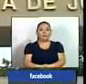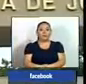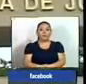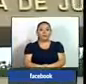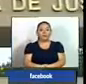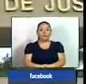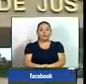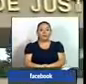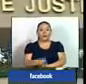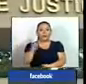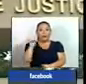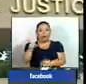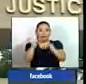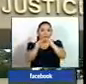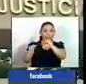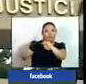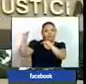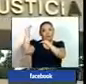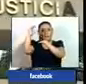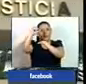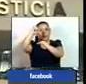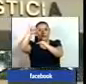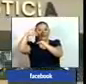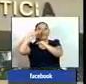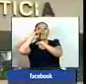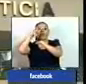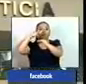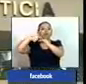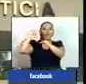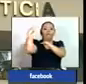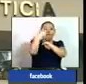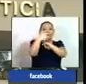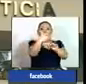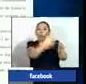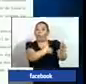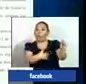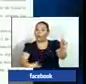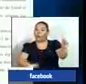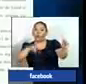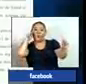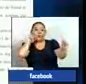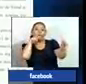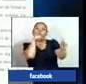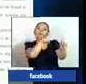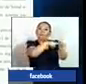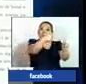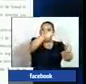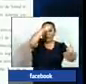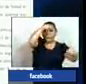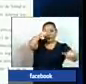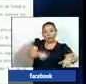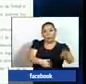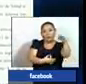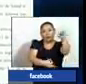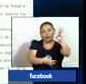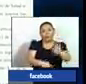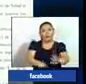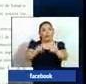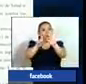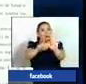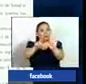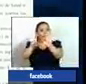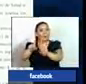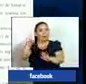La Sala de lo Constitucional ordenó al presidente Nayib Bukele sancionar el decreto 661 que